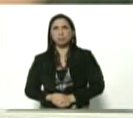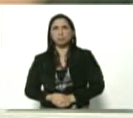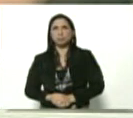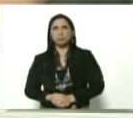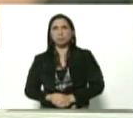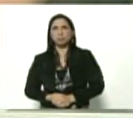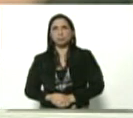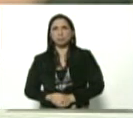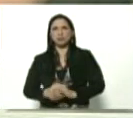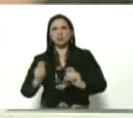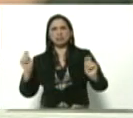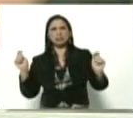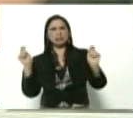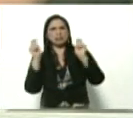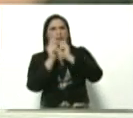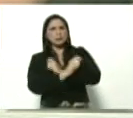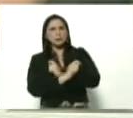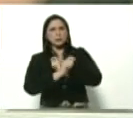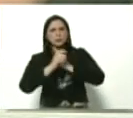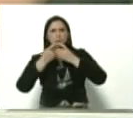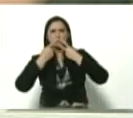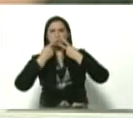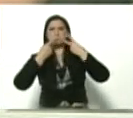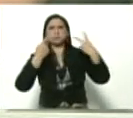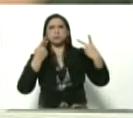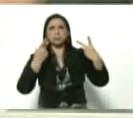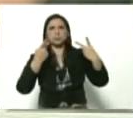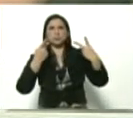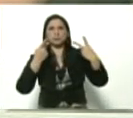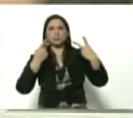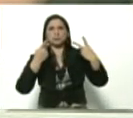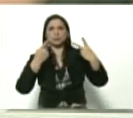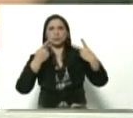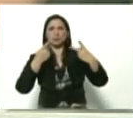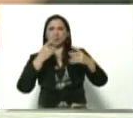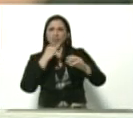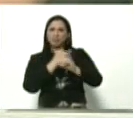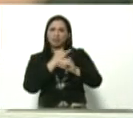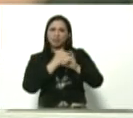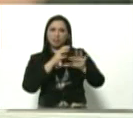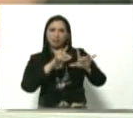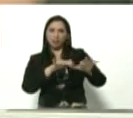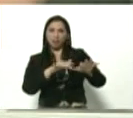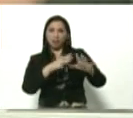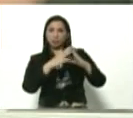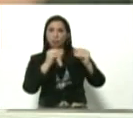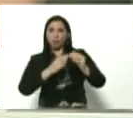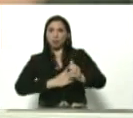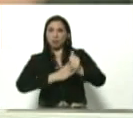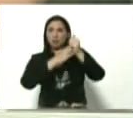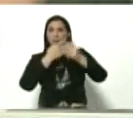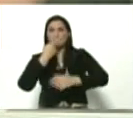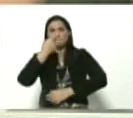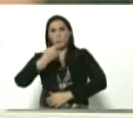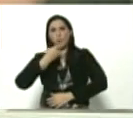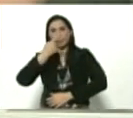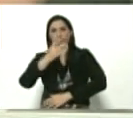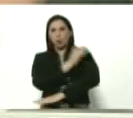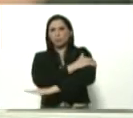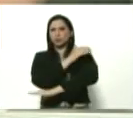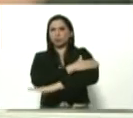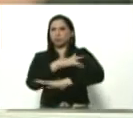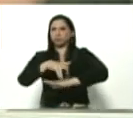Y lo convirtieron en tendencia en las redes, y todos los líderes políticos de la oposición